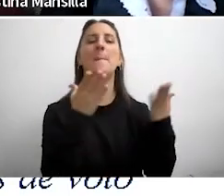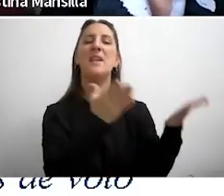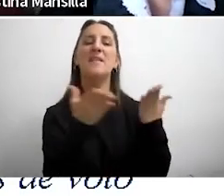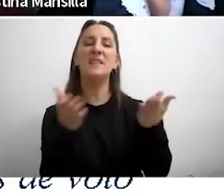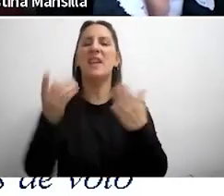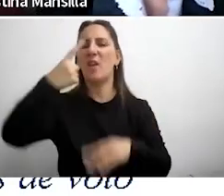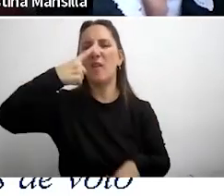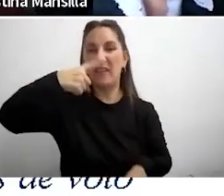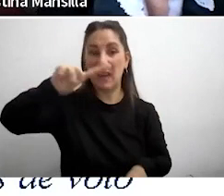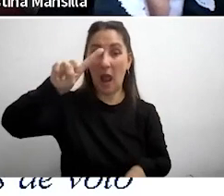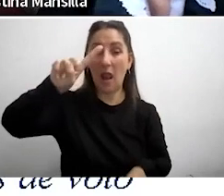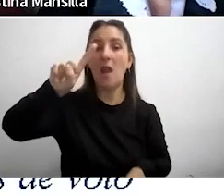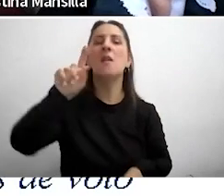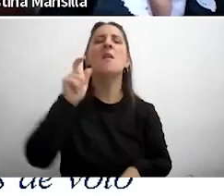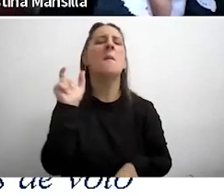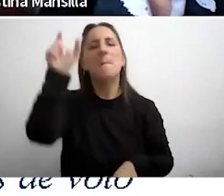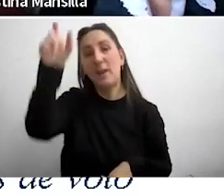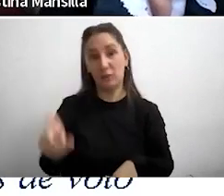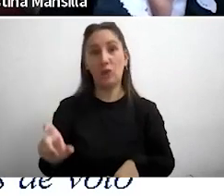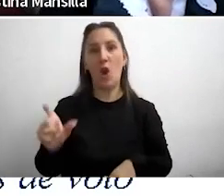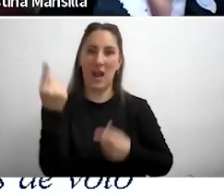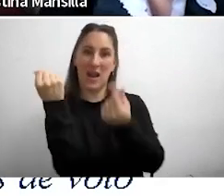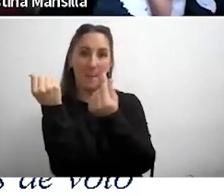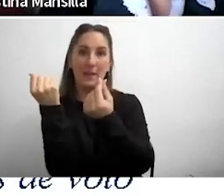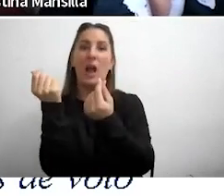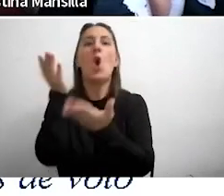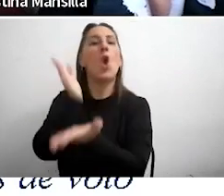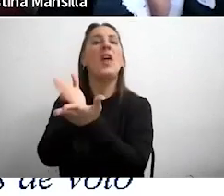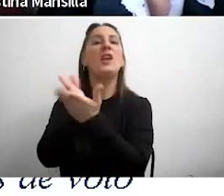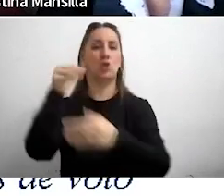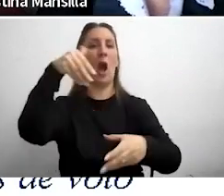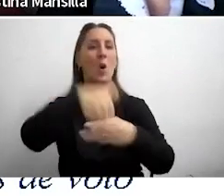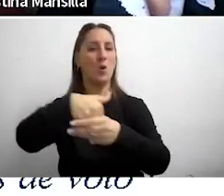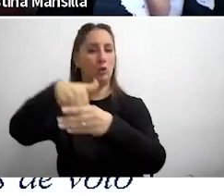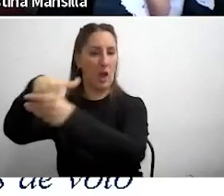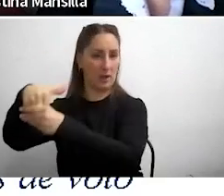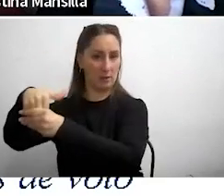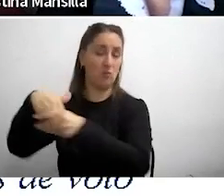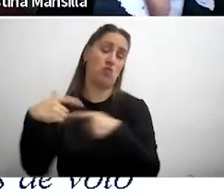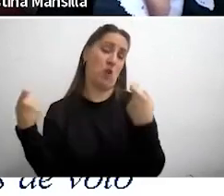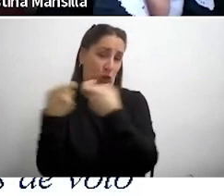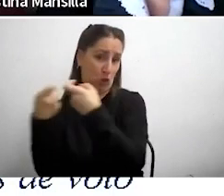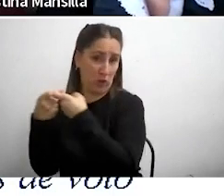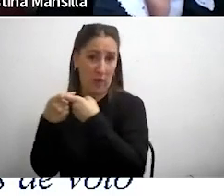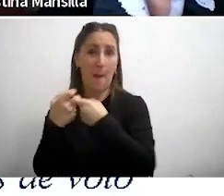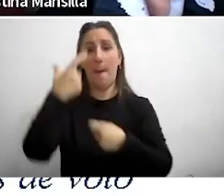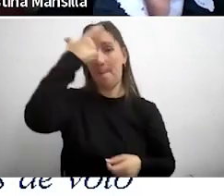final será la persona que posea el capital o derecho a voto de una sociedad, persona jurídica u otra estructura